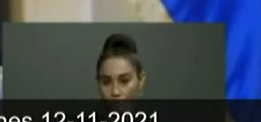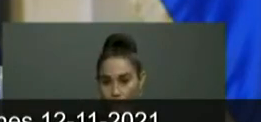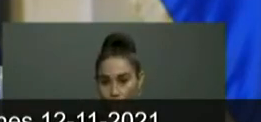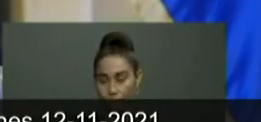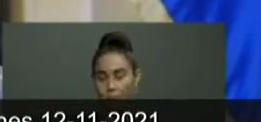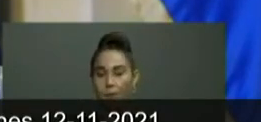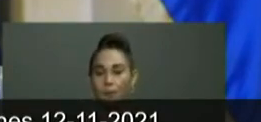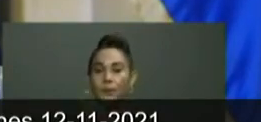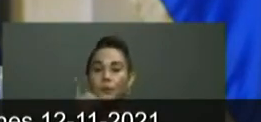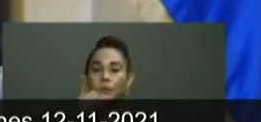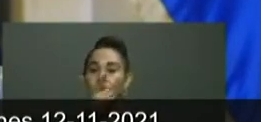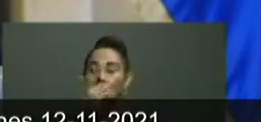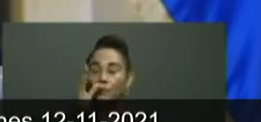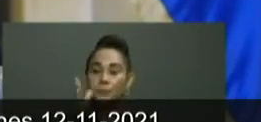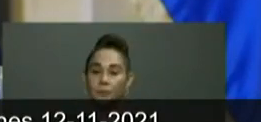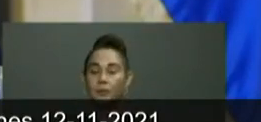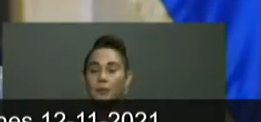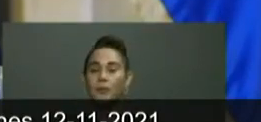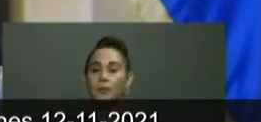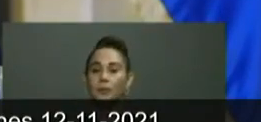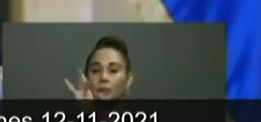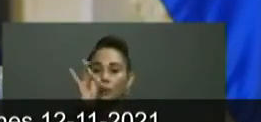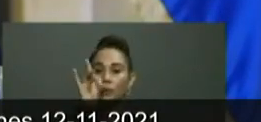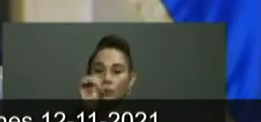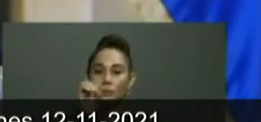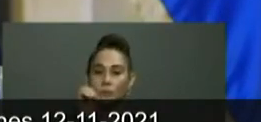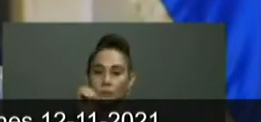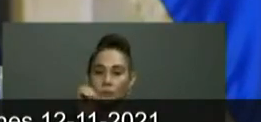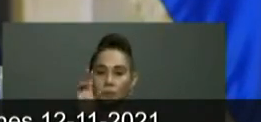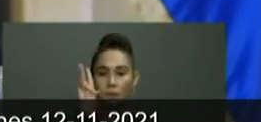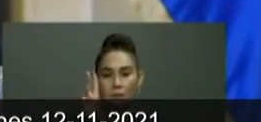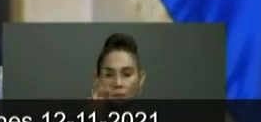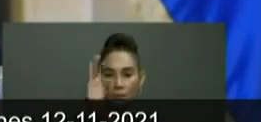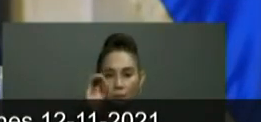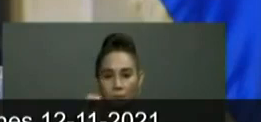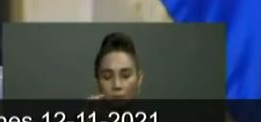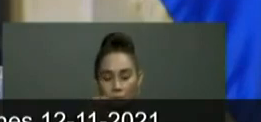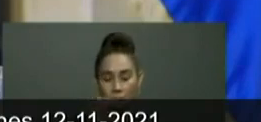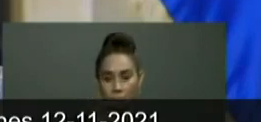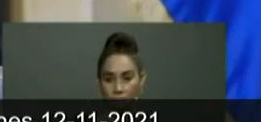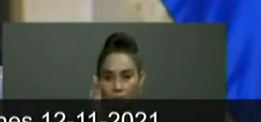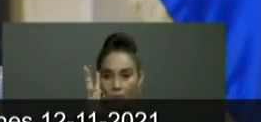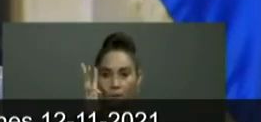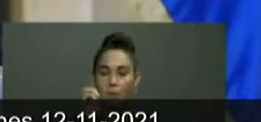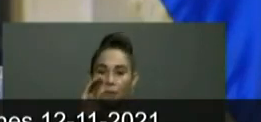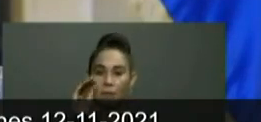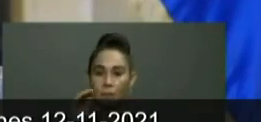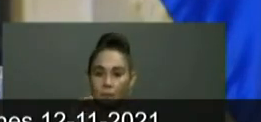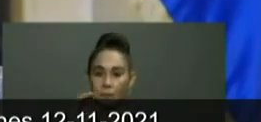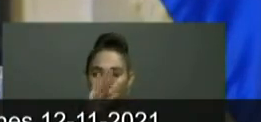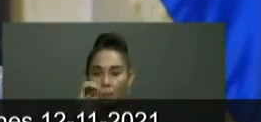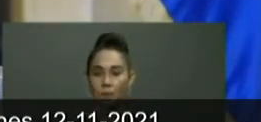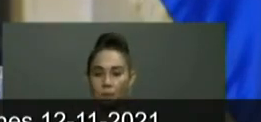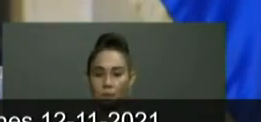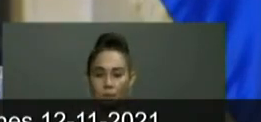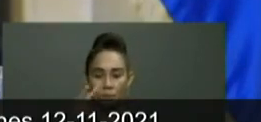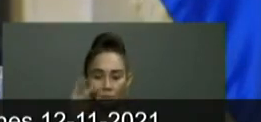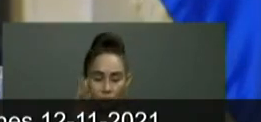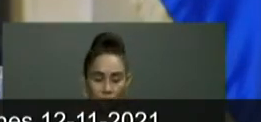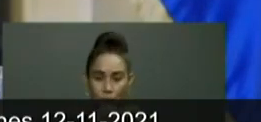en 2018 de las embarazadas dominicanas eran un 87% y hoy un 60%. Y si vamos a